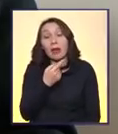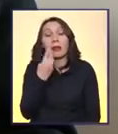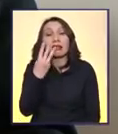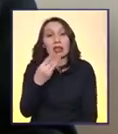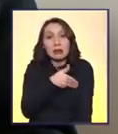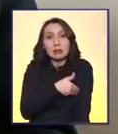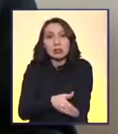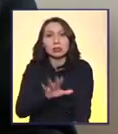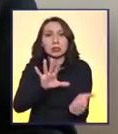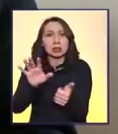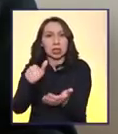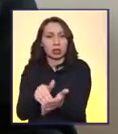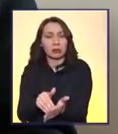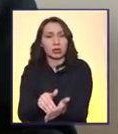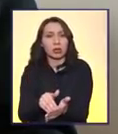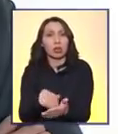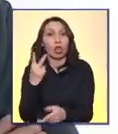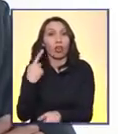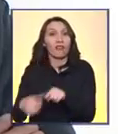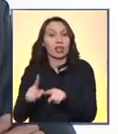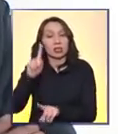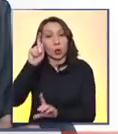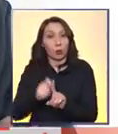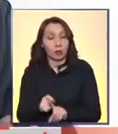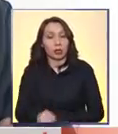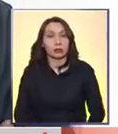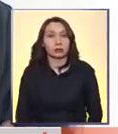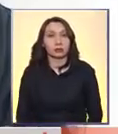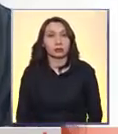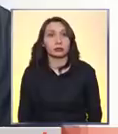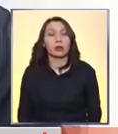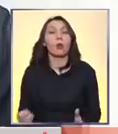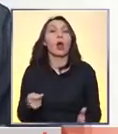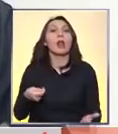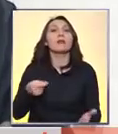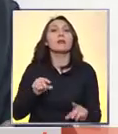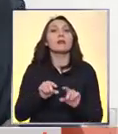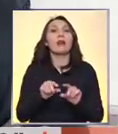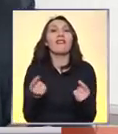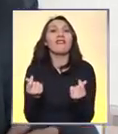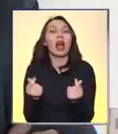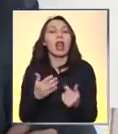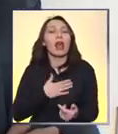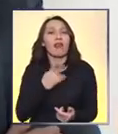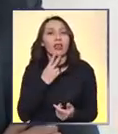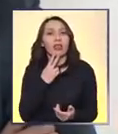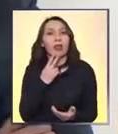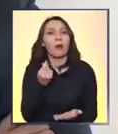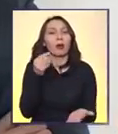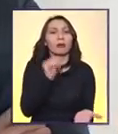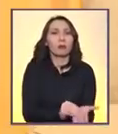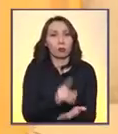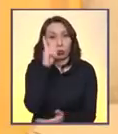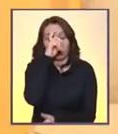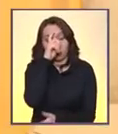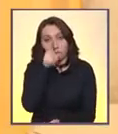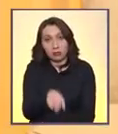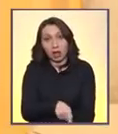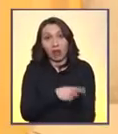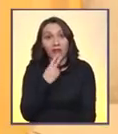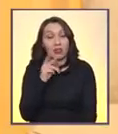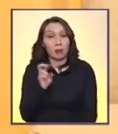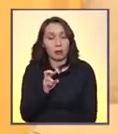3.600.000 aproximado y son 2 veces al mes. Le ponen el valor a la vida y es súper difícil saber que alargar la vida de tu papá